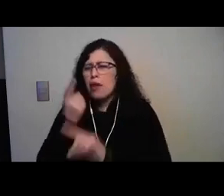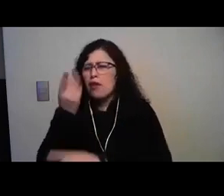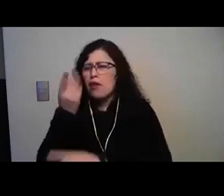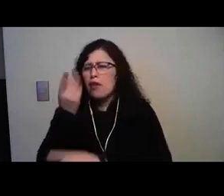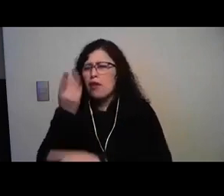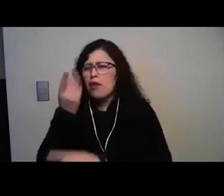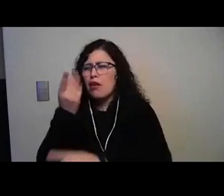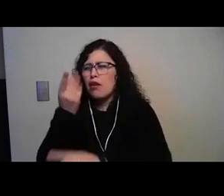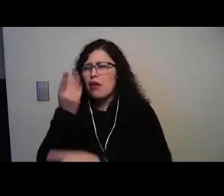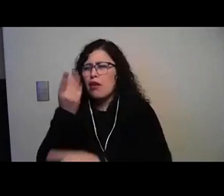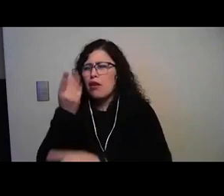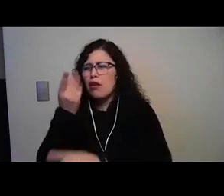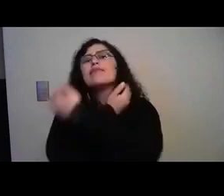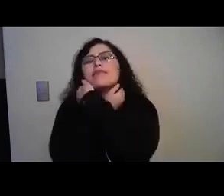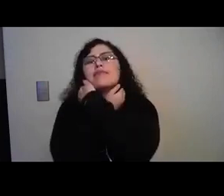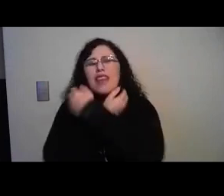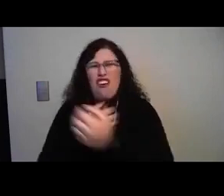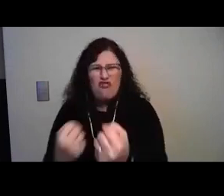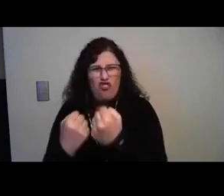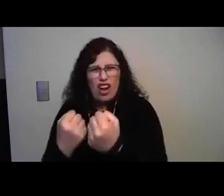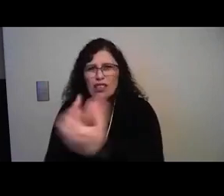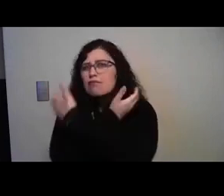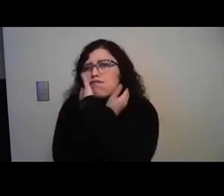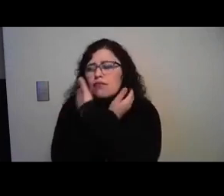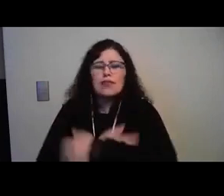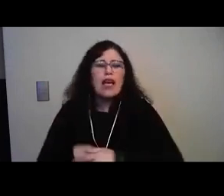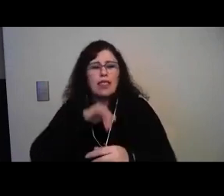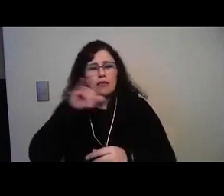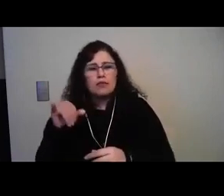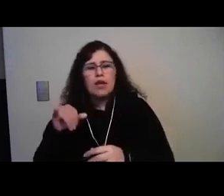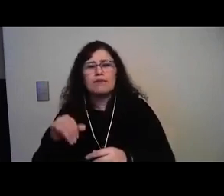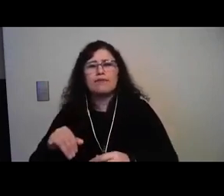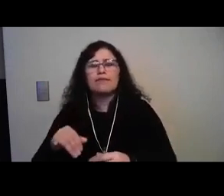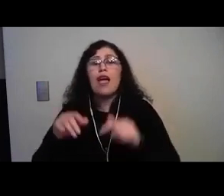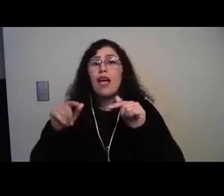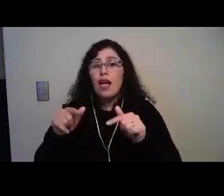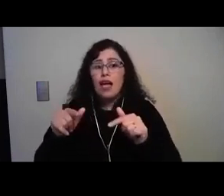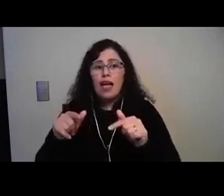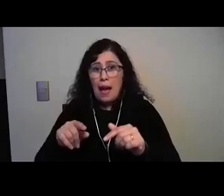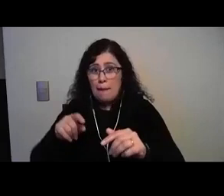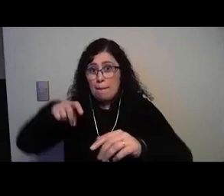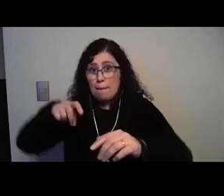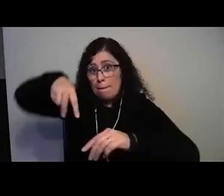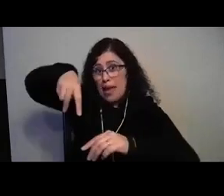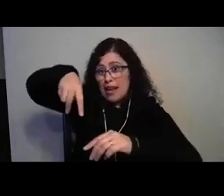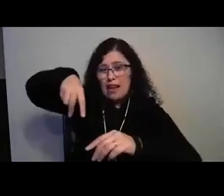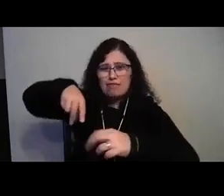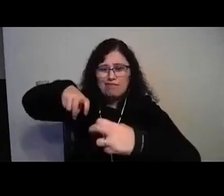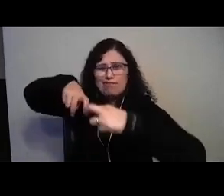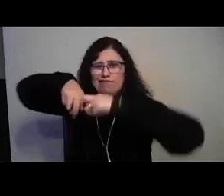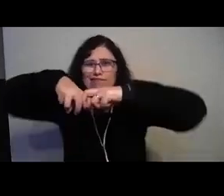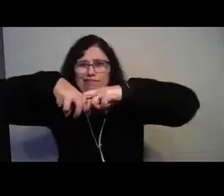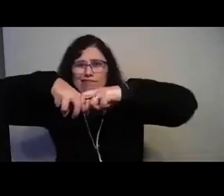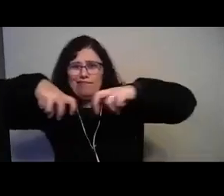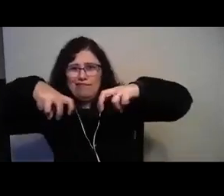abrace, ¿cierto? Que lo abrace fuerte, ¿ya? Después usted mete una de sus piernas entre las piernas del paciente,